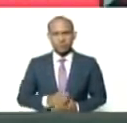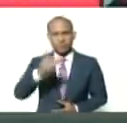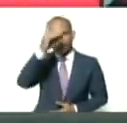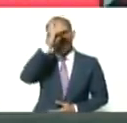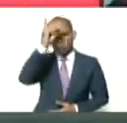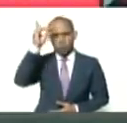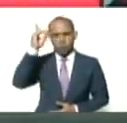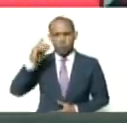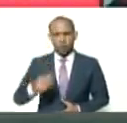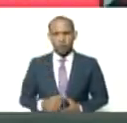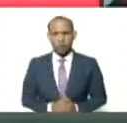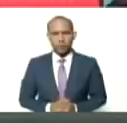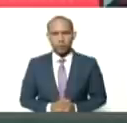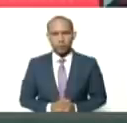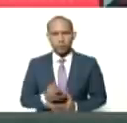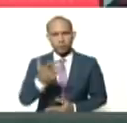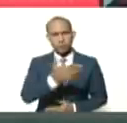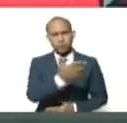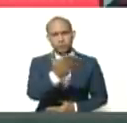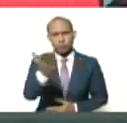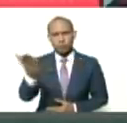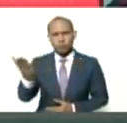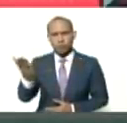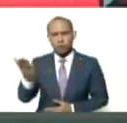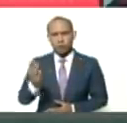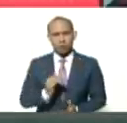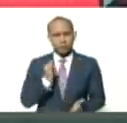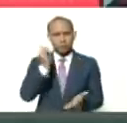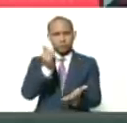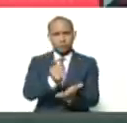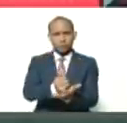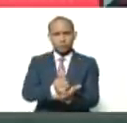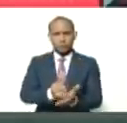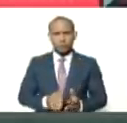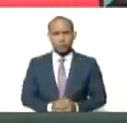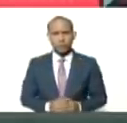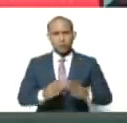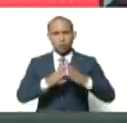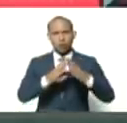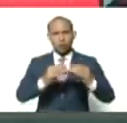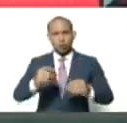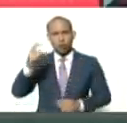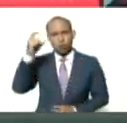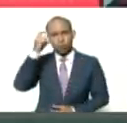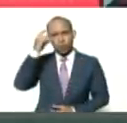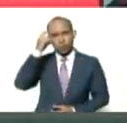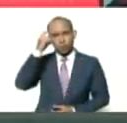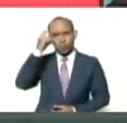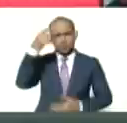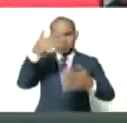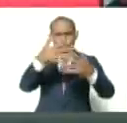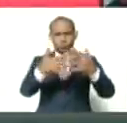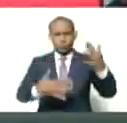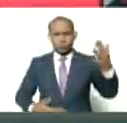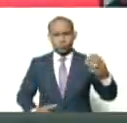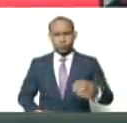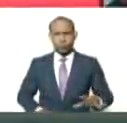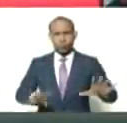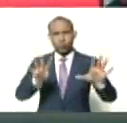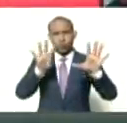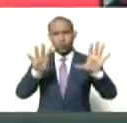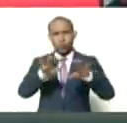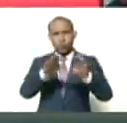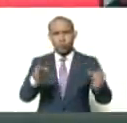Diosdado, que ustedes se instalaron todo el día de hoy en 9 mesas de